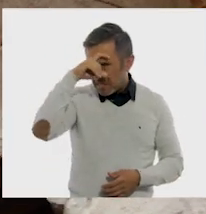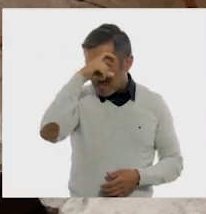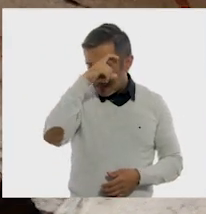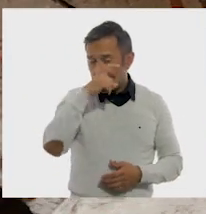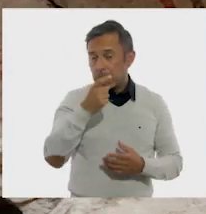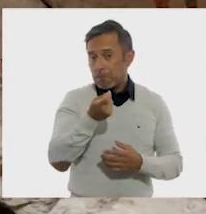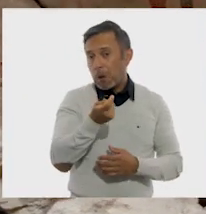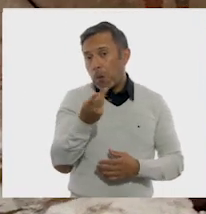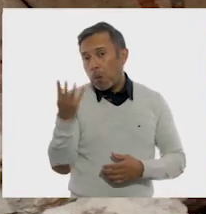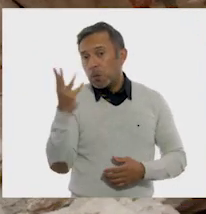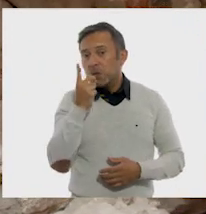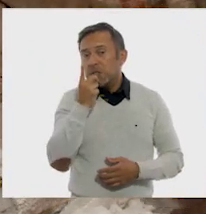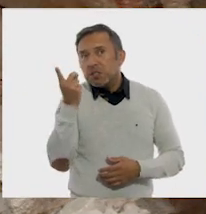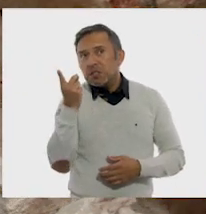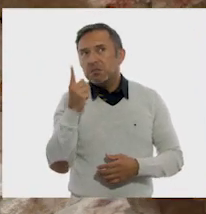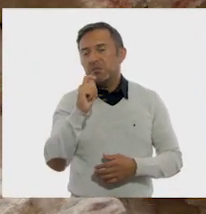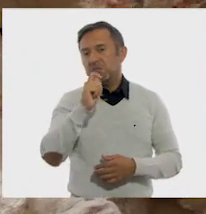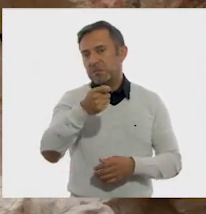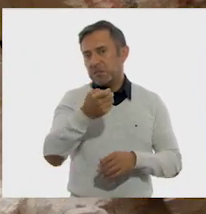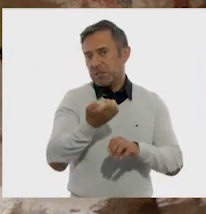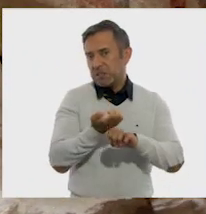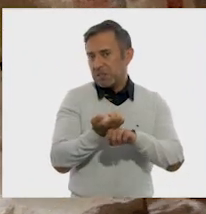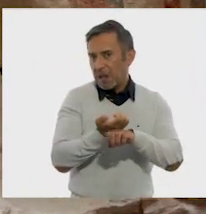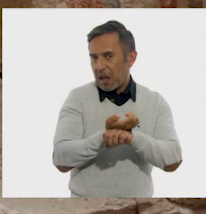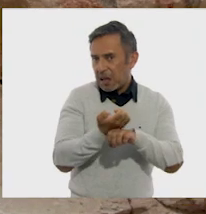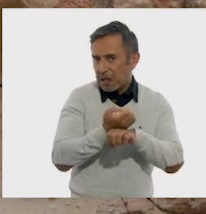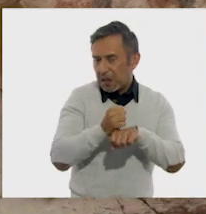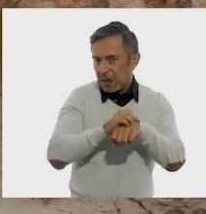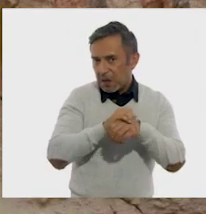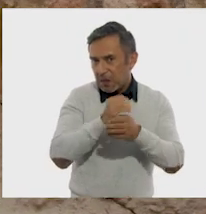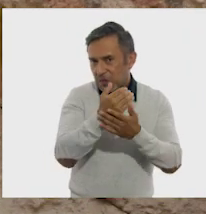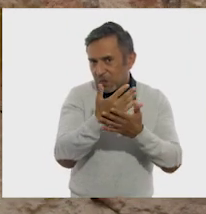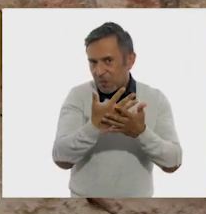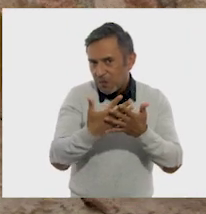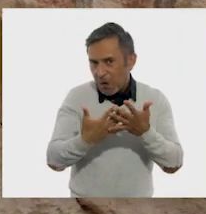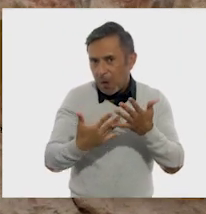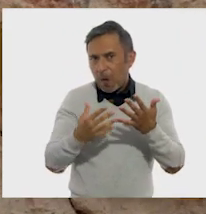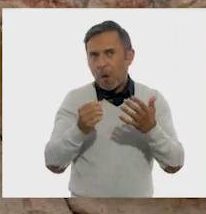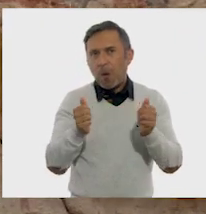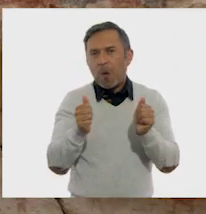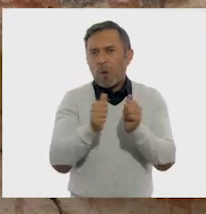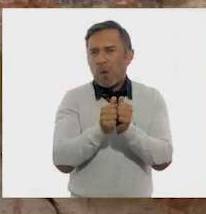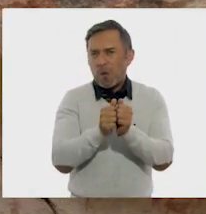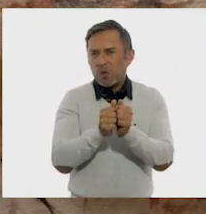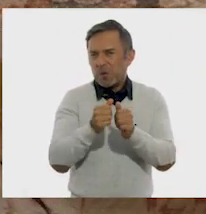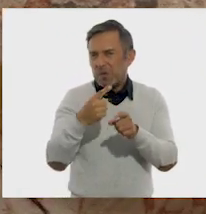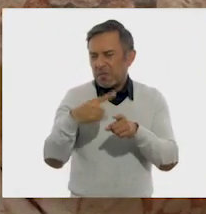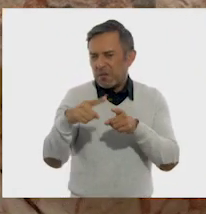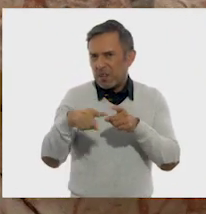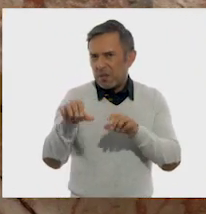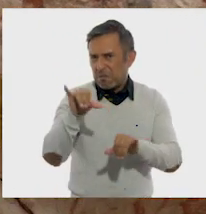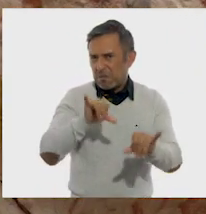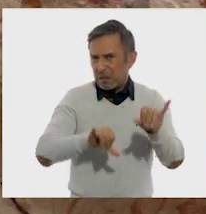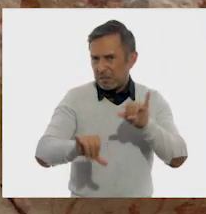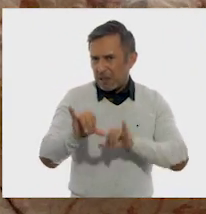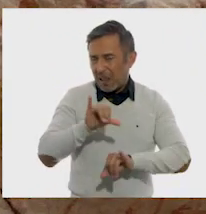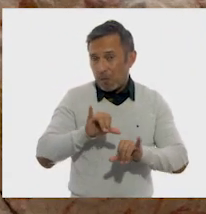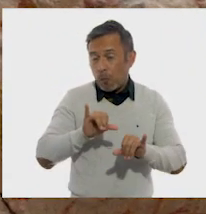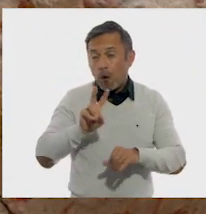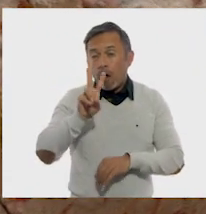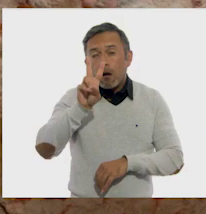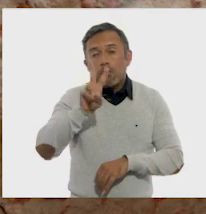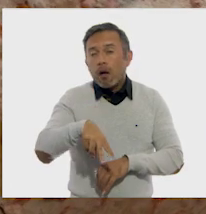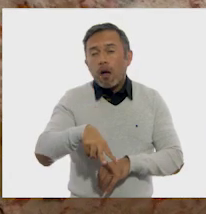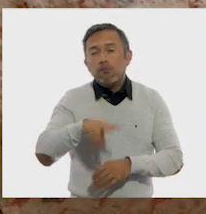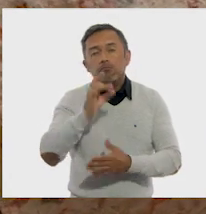que la sangre y con mezcla de algunas otras cosas, pero lo que es natural, podemos